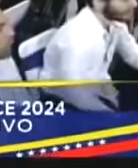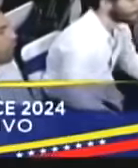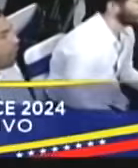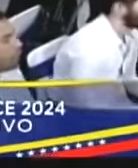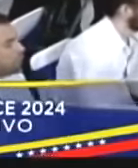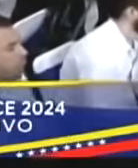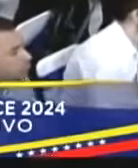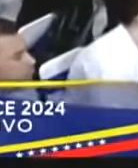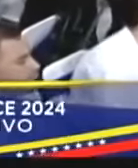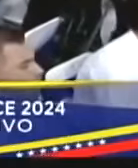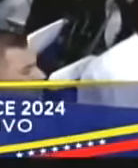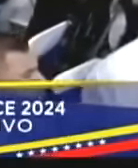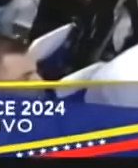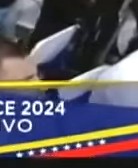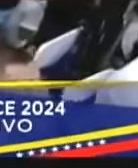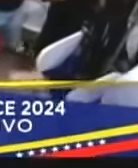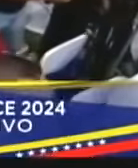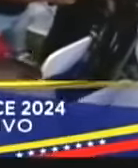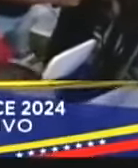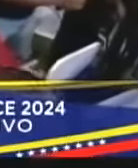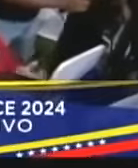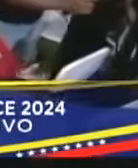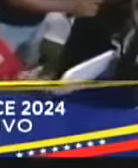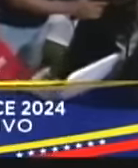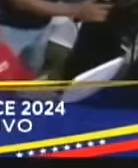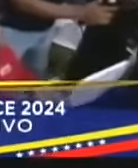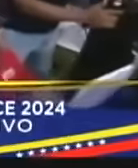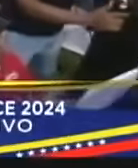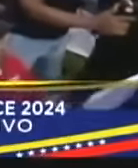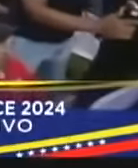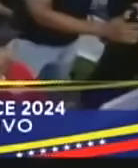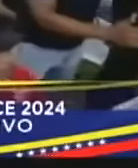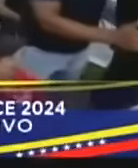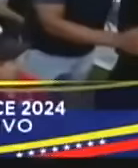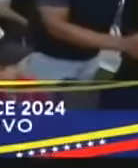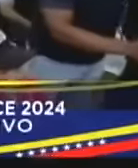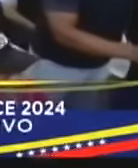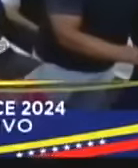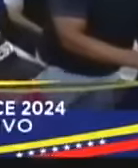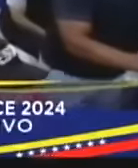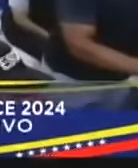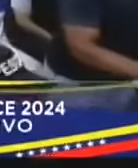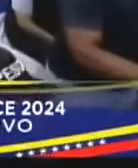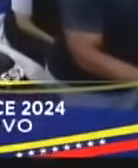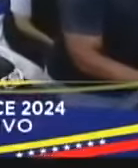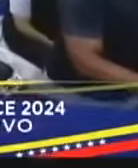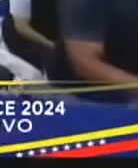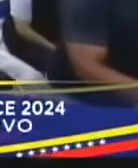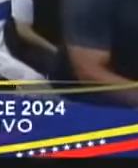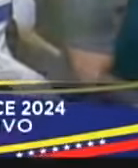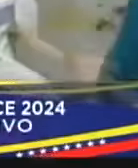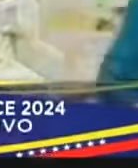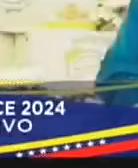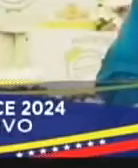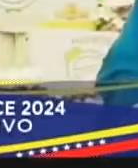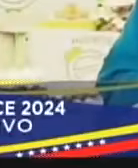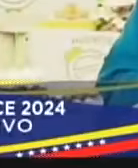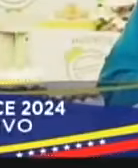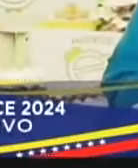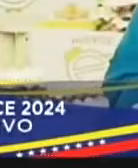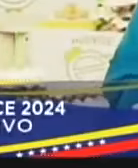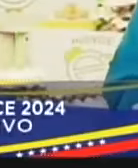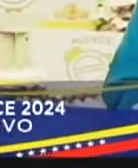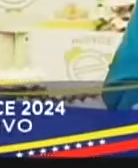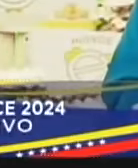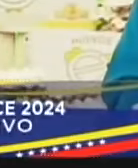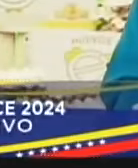fuerza, con mucho amor. Y estábamos aquí revisando unos numeritos. Todo esto es importante. Porque hay que